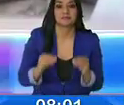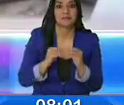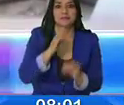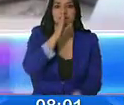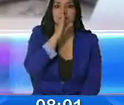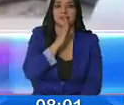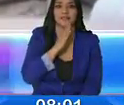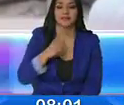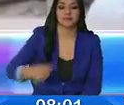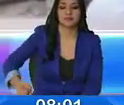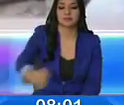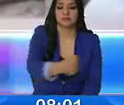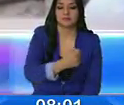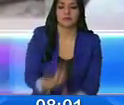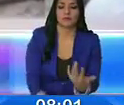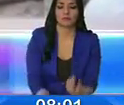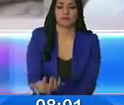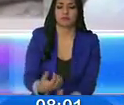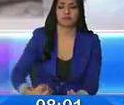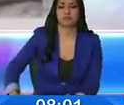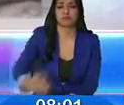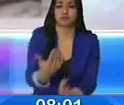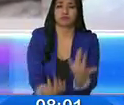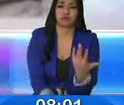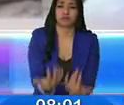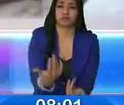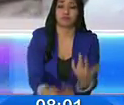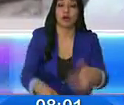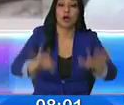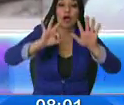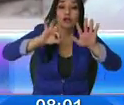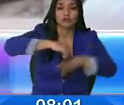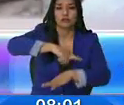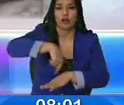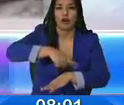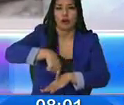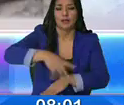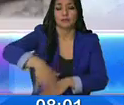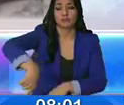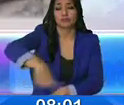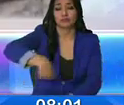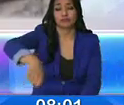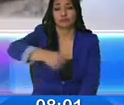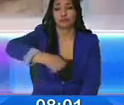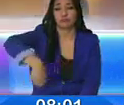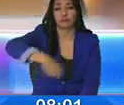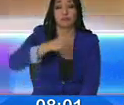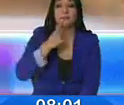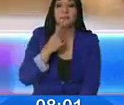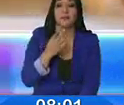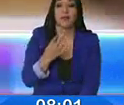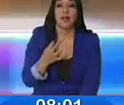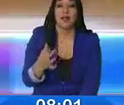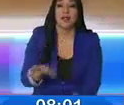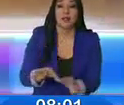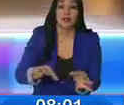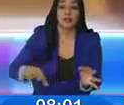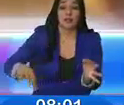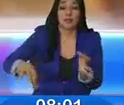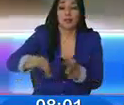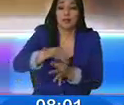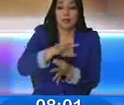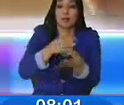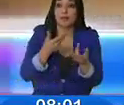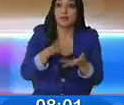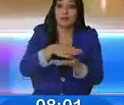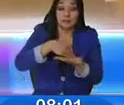sea, la hervida nos toma 8 horas para hervir lo que es el jugo de caña, que ya pasa el proceso que es la miel. Y mezclamos el